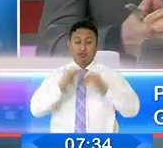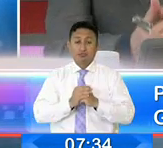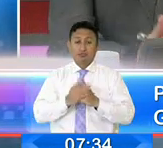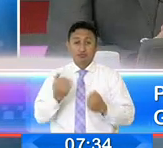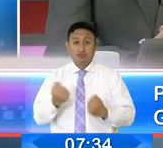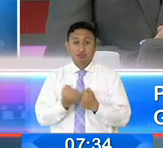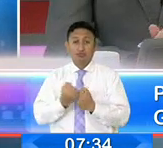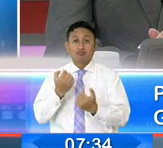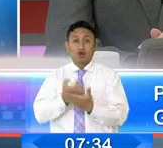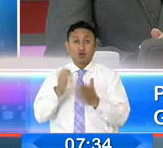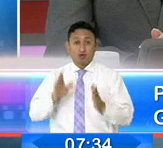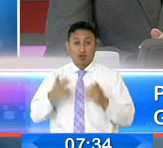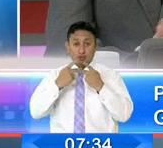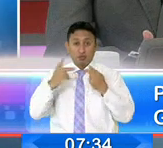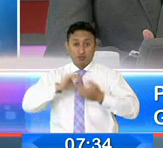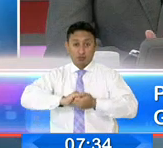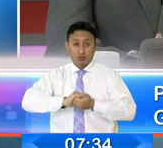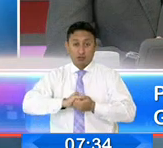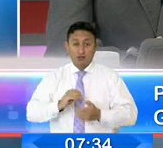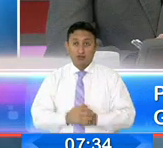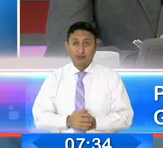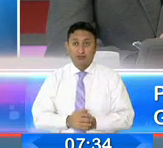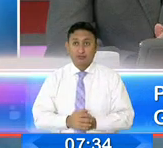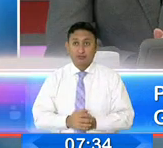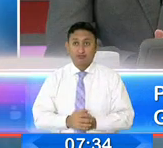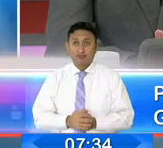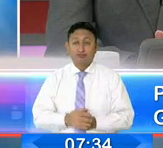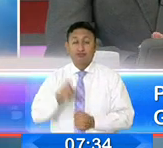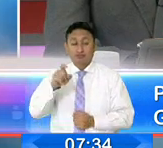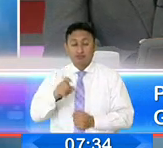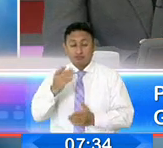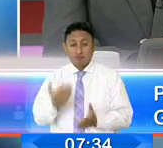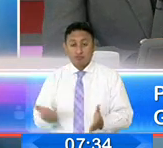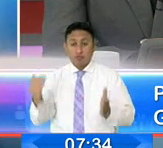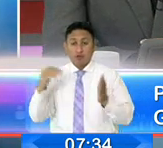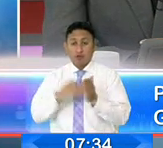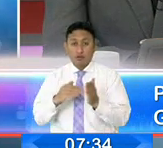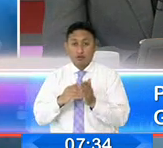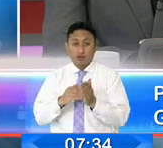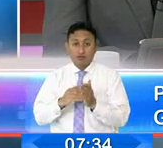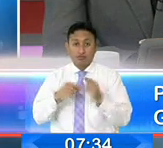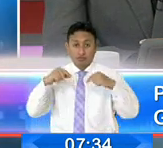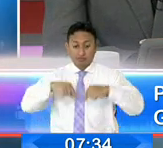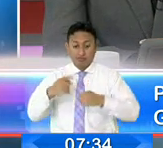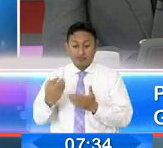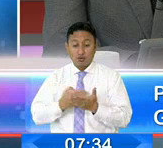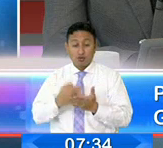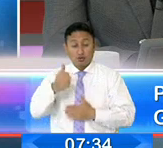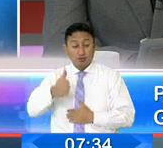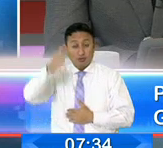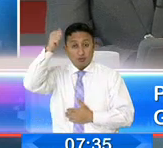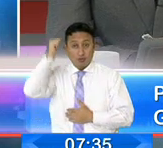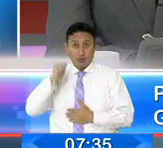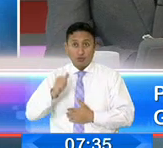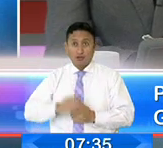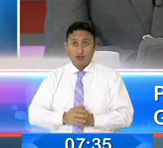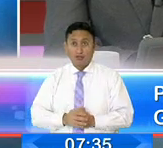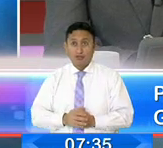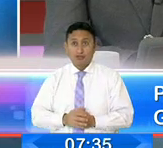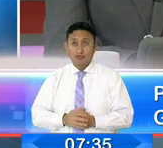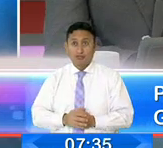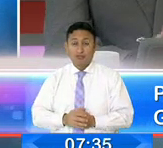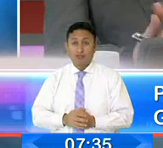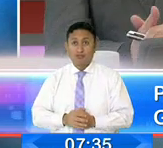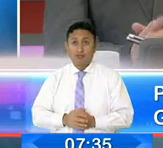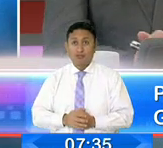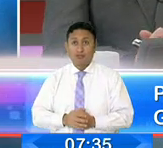de la economía popular y solidaria. Insisto, y voy a hacer nuevamente, voy a recalcar en la reunión que tuve ayer con estos hermanos del sector